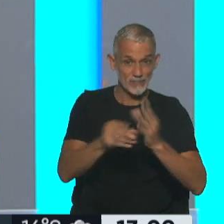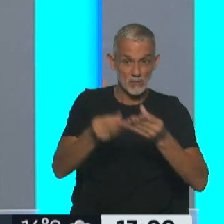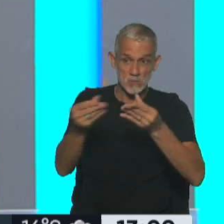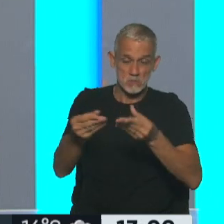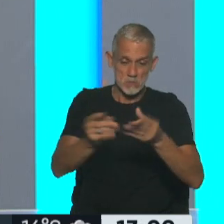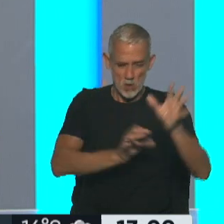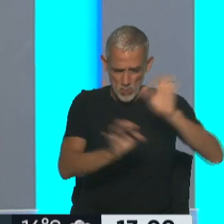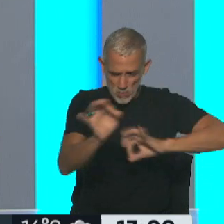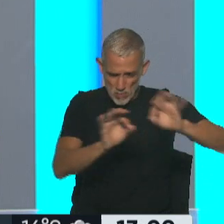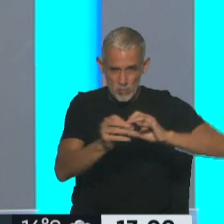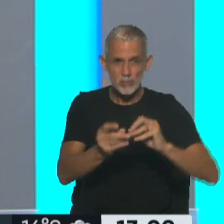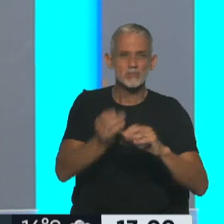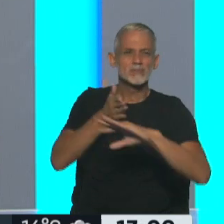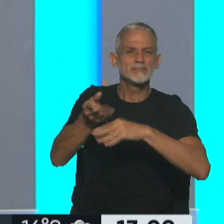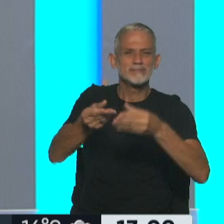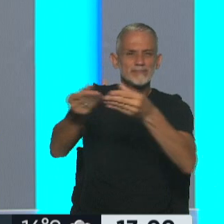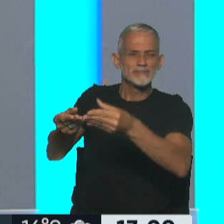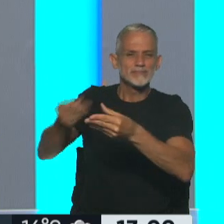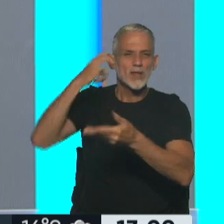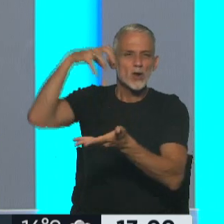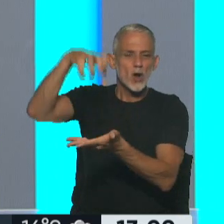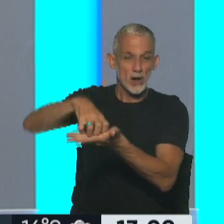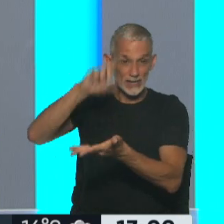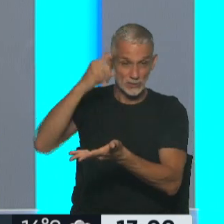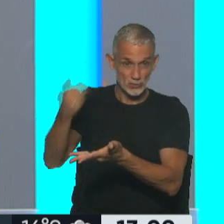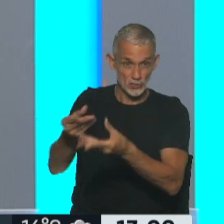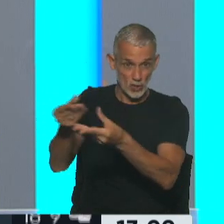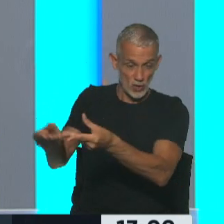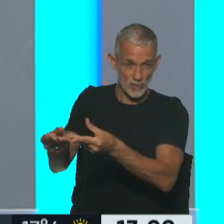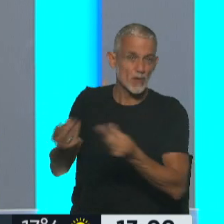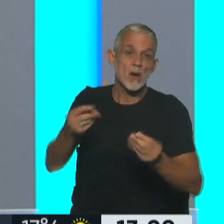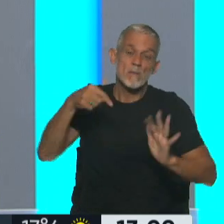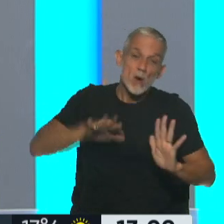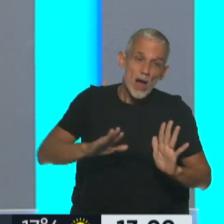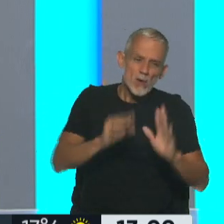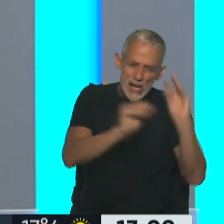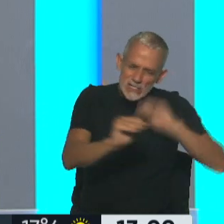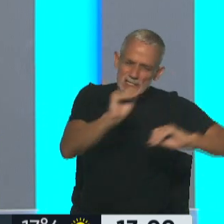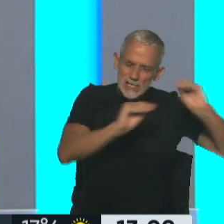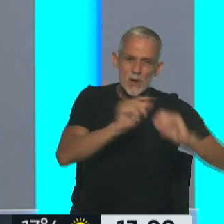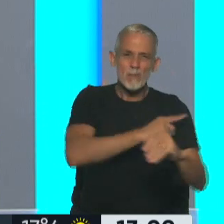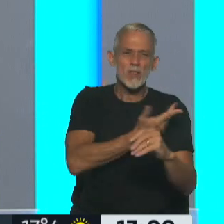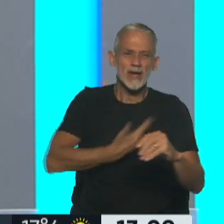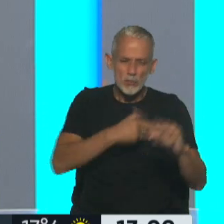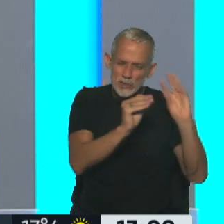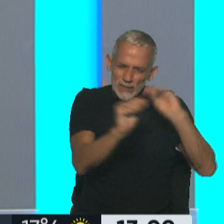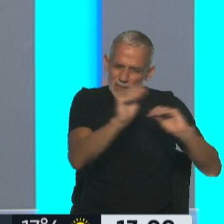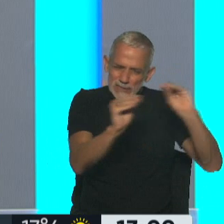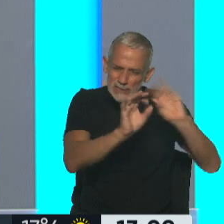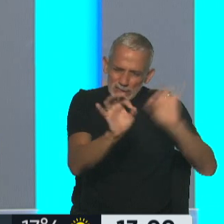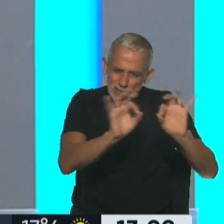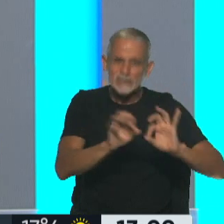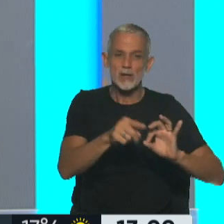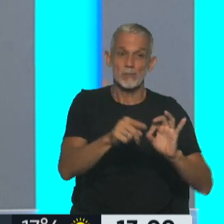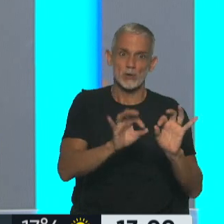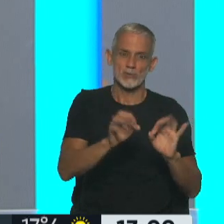estaría ingresando en los próximos días al Congreso Nacional. Por ahora lo sigue elaborando el Poder Ejecutivo, pero sabe que